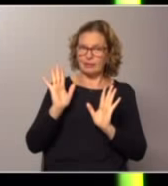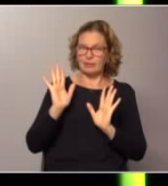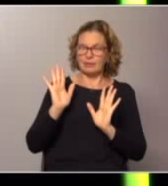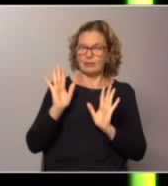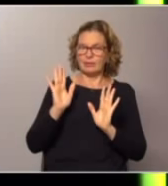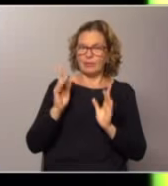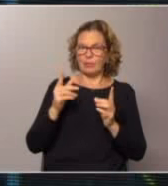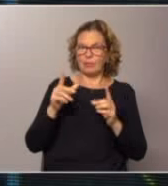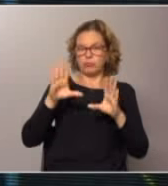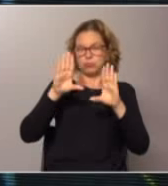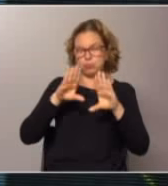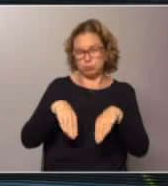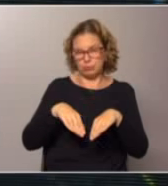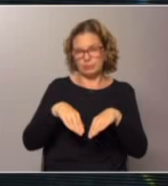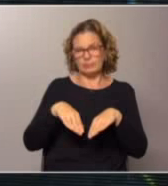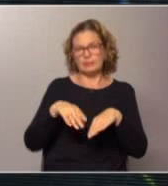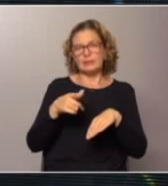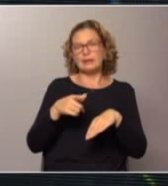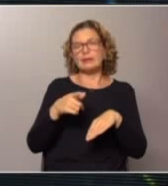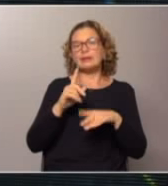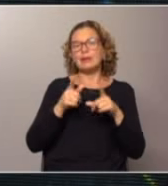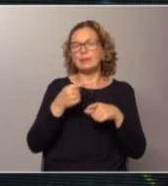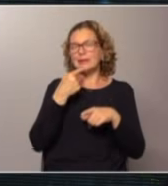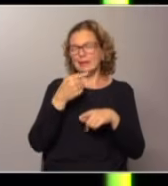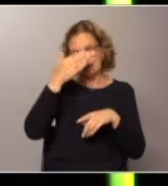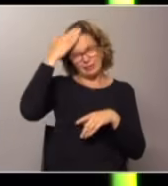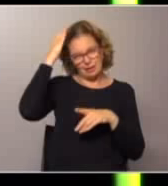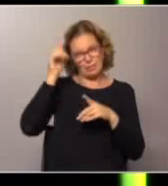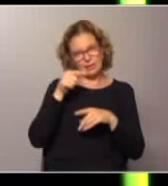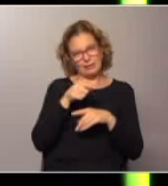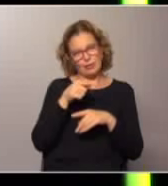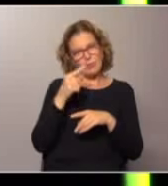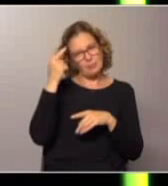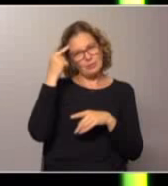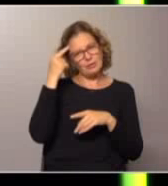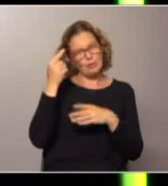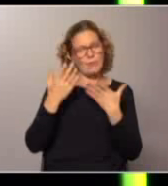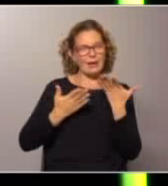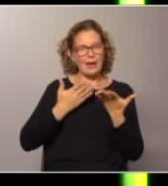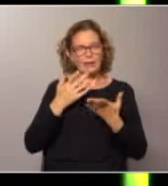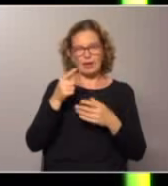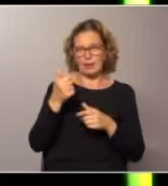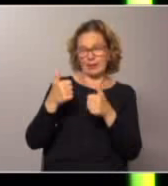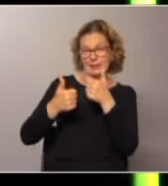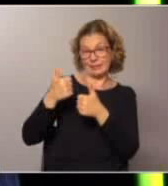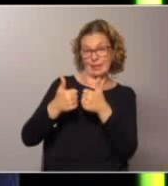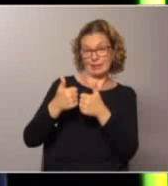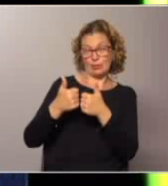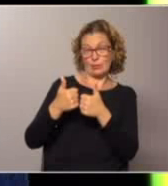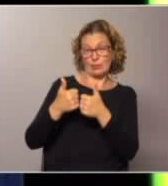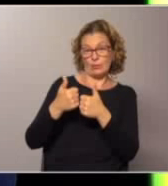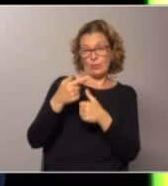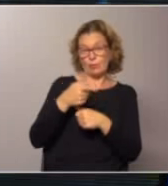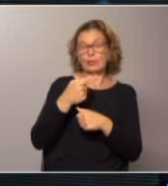decadencia y también los atrasos porque creo que parte de la seducción que tienen los candidatos era che vamos a